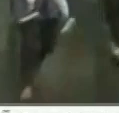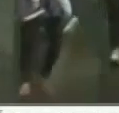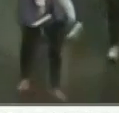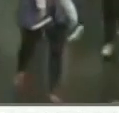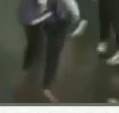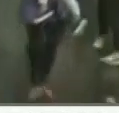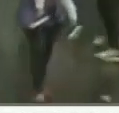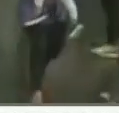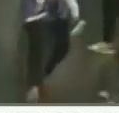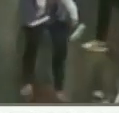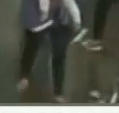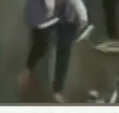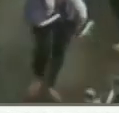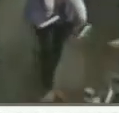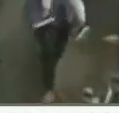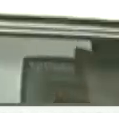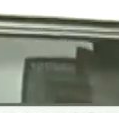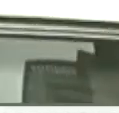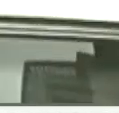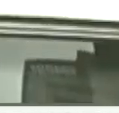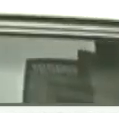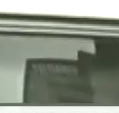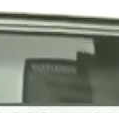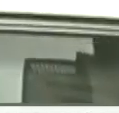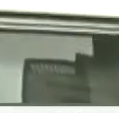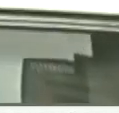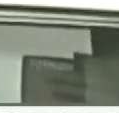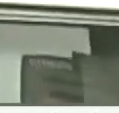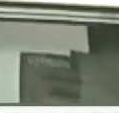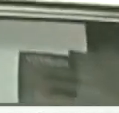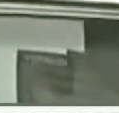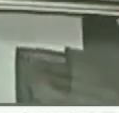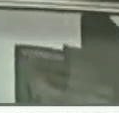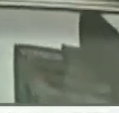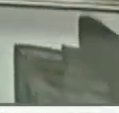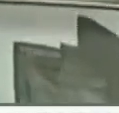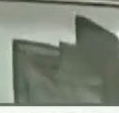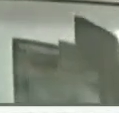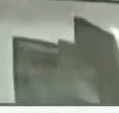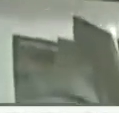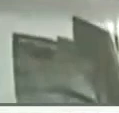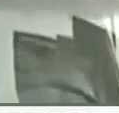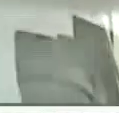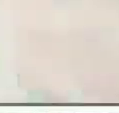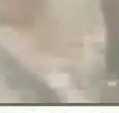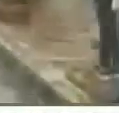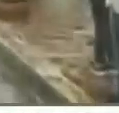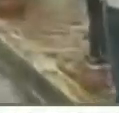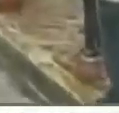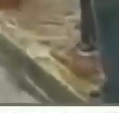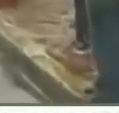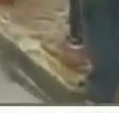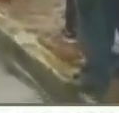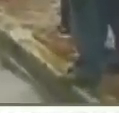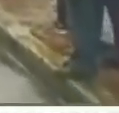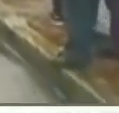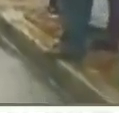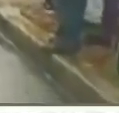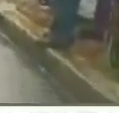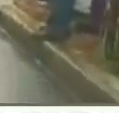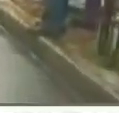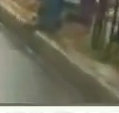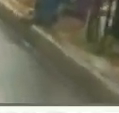de más de 150 kilómetros durante 10 horas, visitando cerca de 50 iglesias y transitando